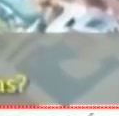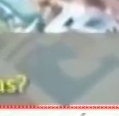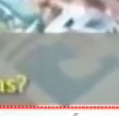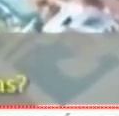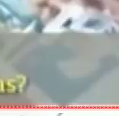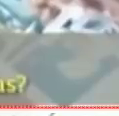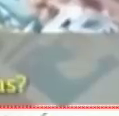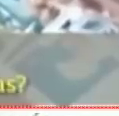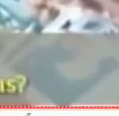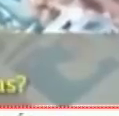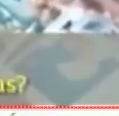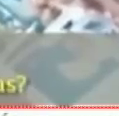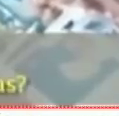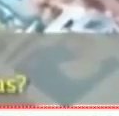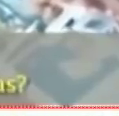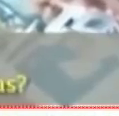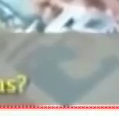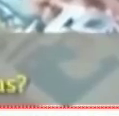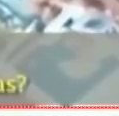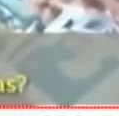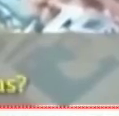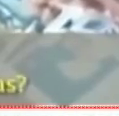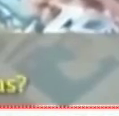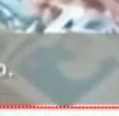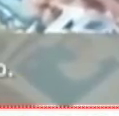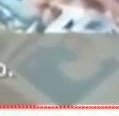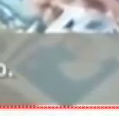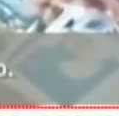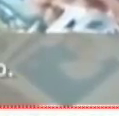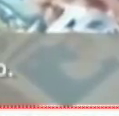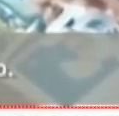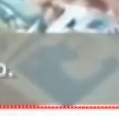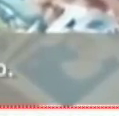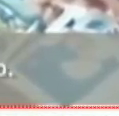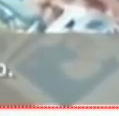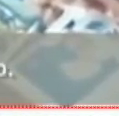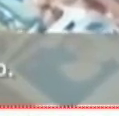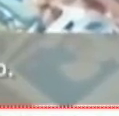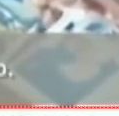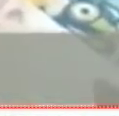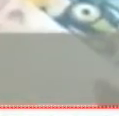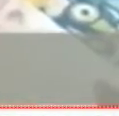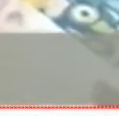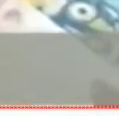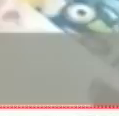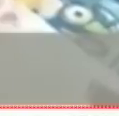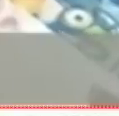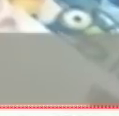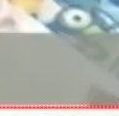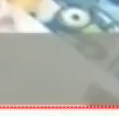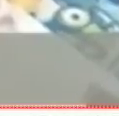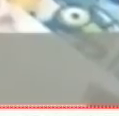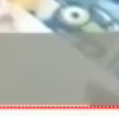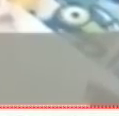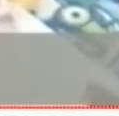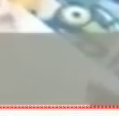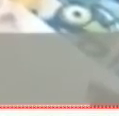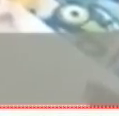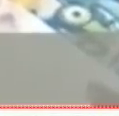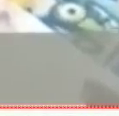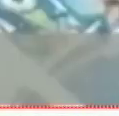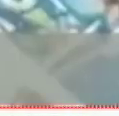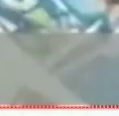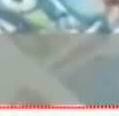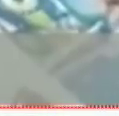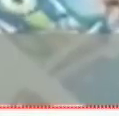Ajá, ¿y quién te da para comer, pues? ¿Quién te da la plata? ¿Cómo comía? El teniente Hidalgo, el de logístico. ¿Dónde estás hace rato ahorita? No sé, me